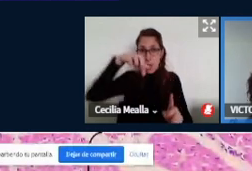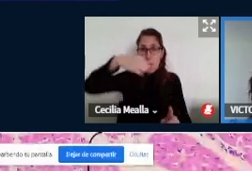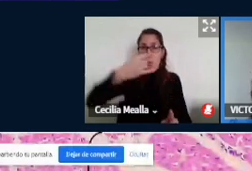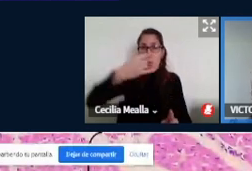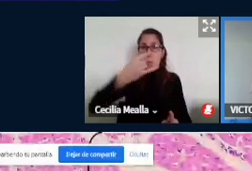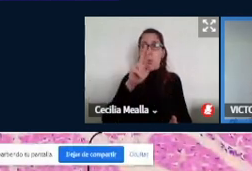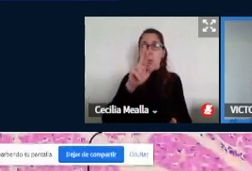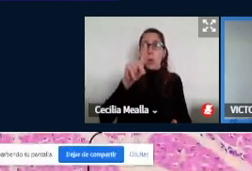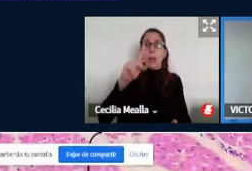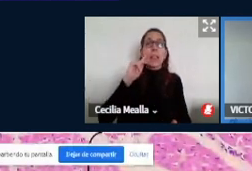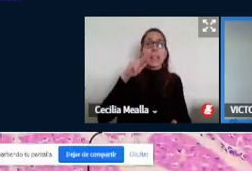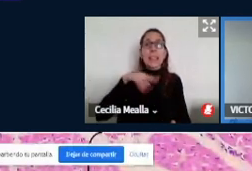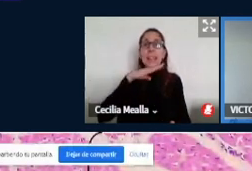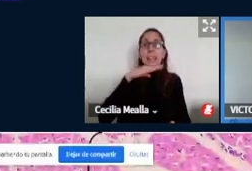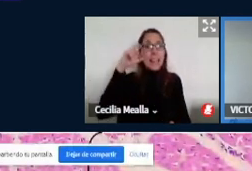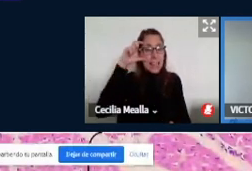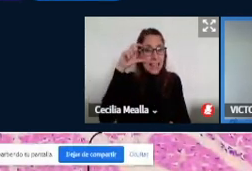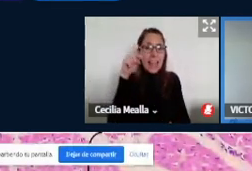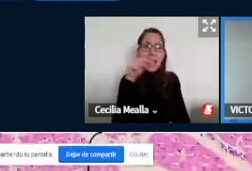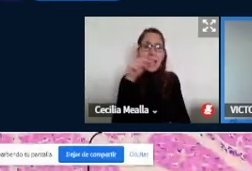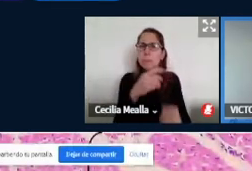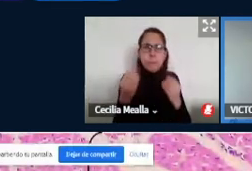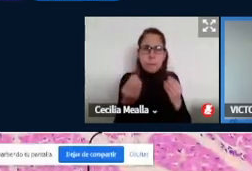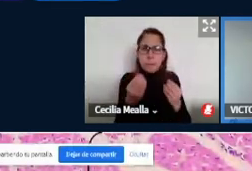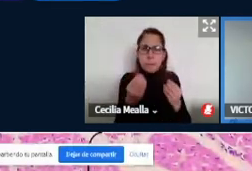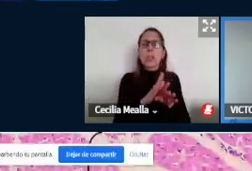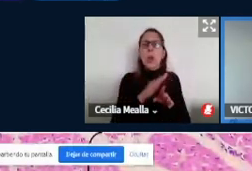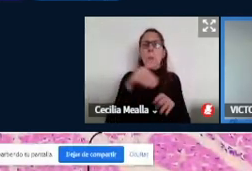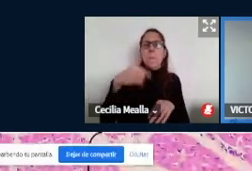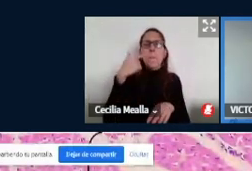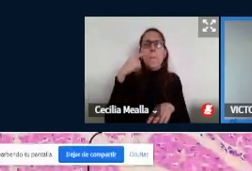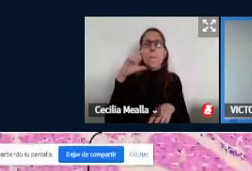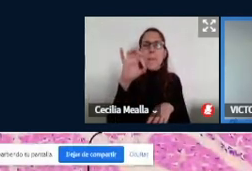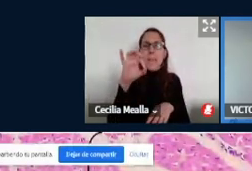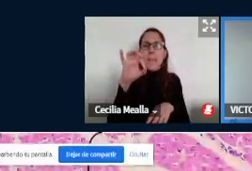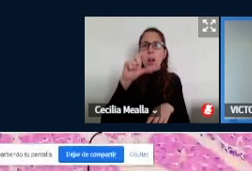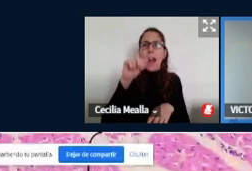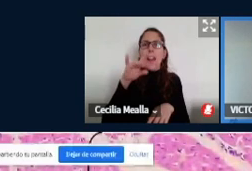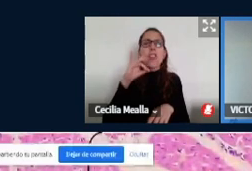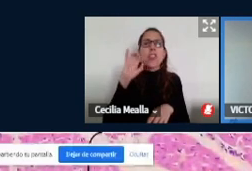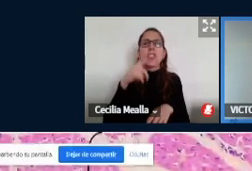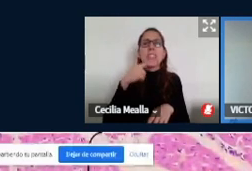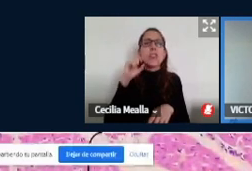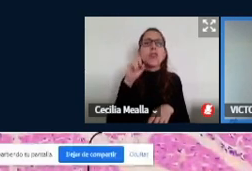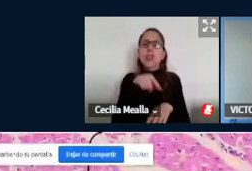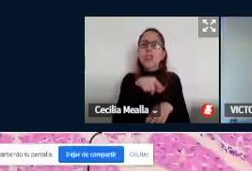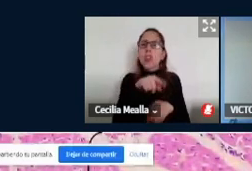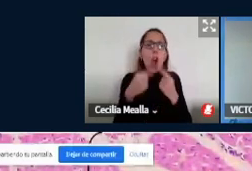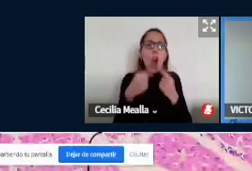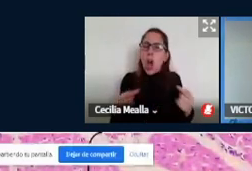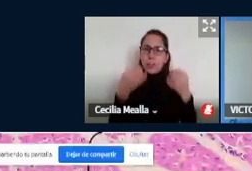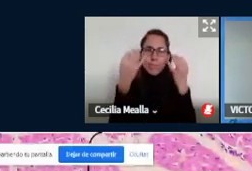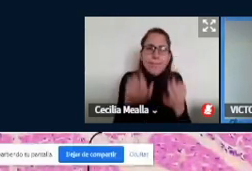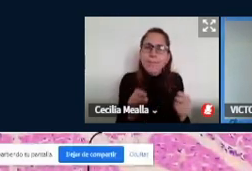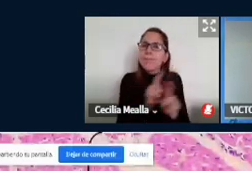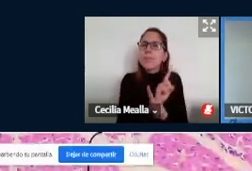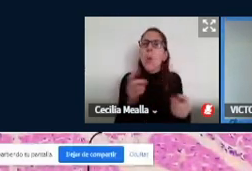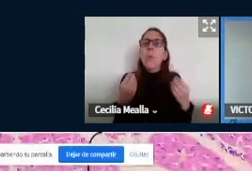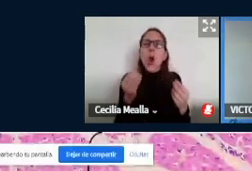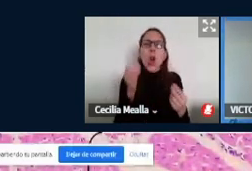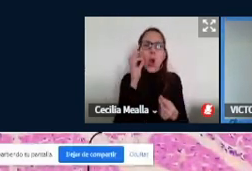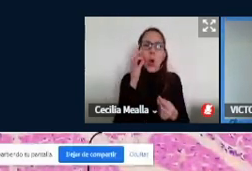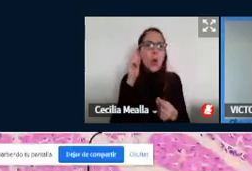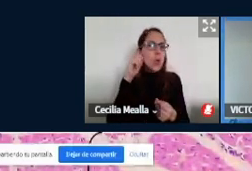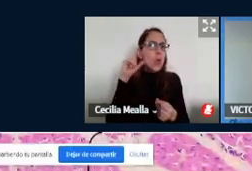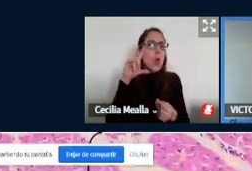que son miocardiocitos especializados, que no se colorean bien porque tienen glucógeno? Y bueno, todos los detalles esos